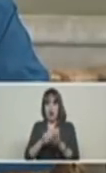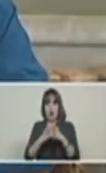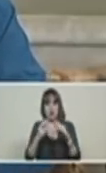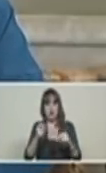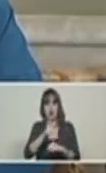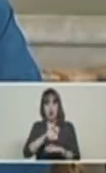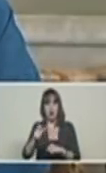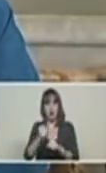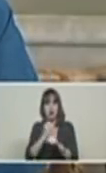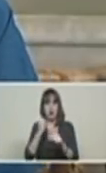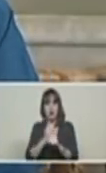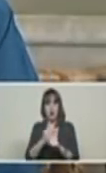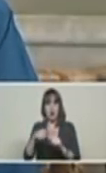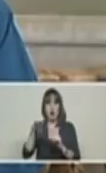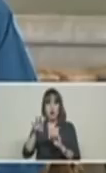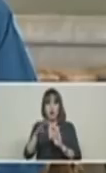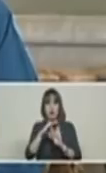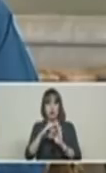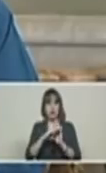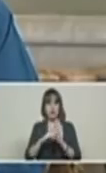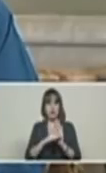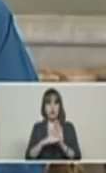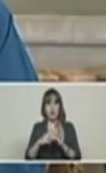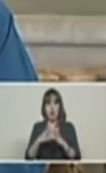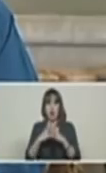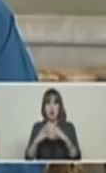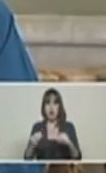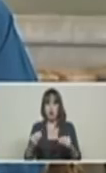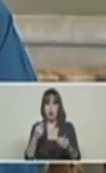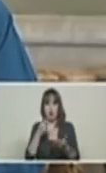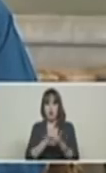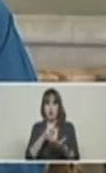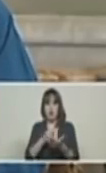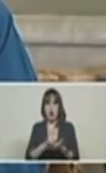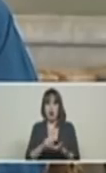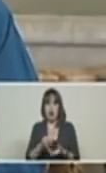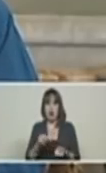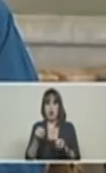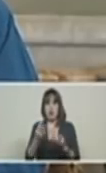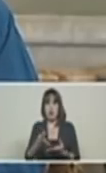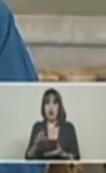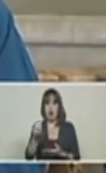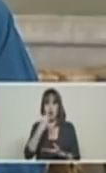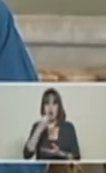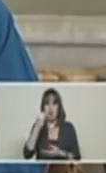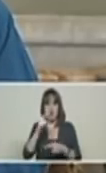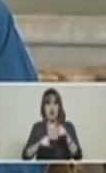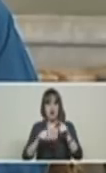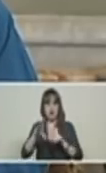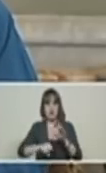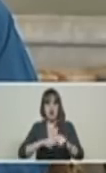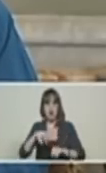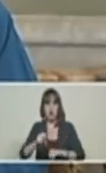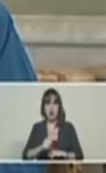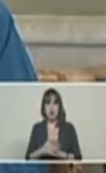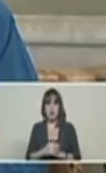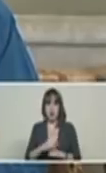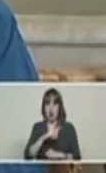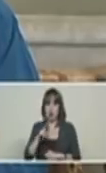En cuarto lugar está todo el tema de los precios y del abastecimiento. Ahí estamos trabajando intensamente.